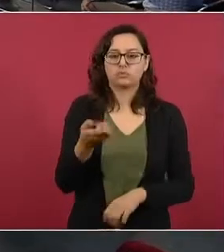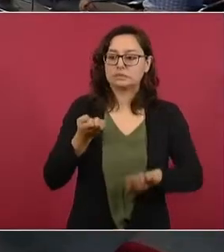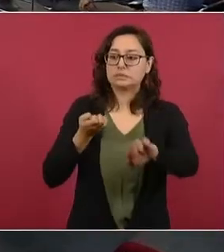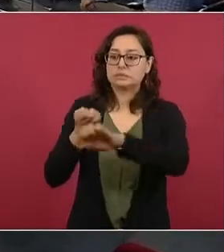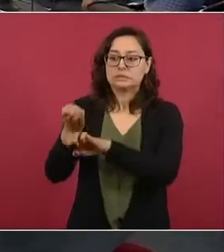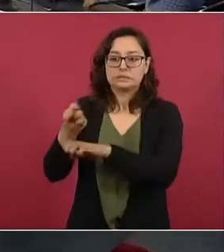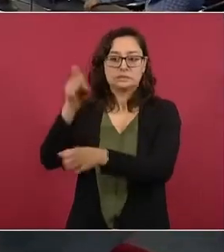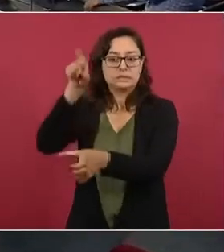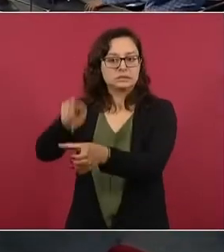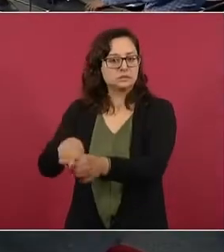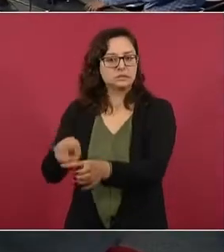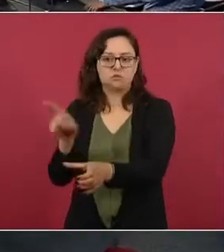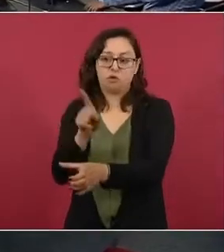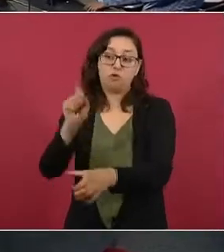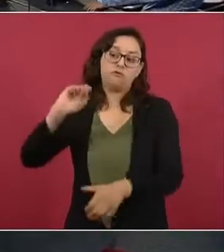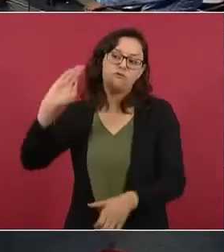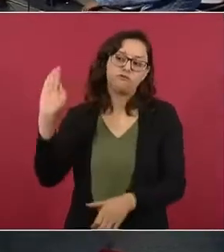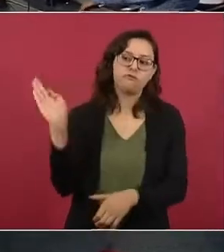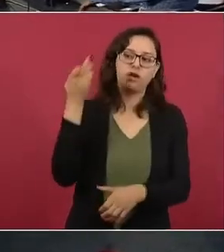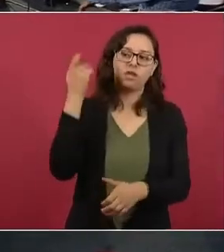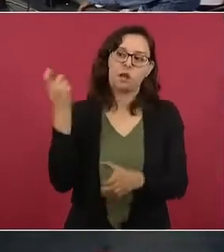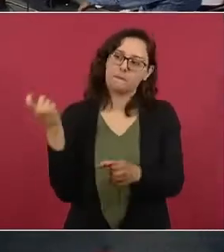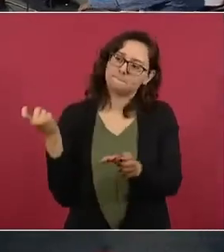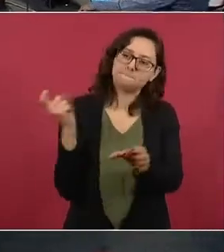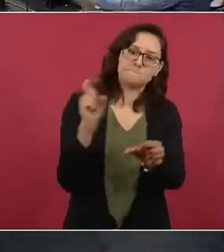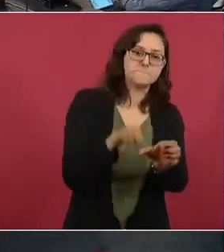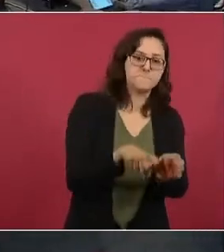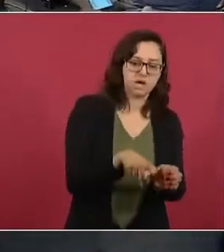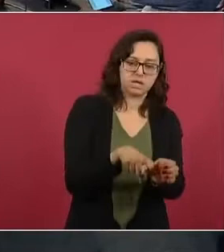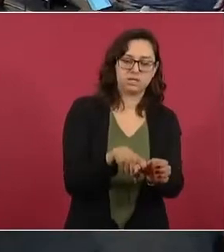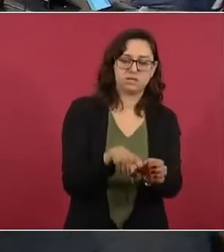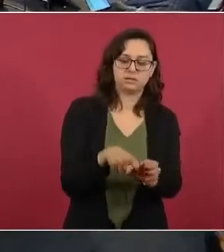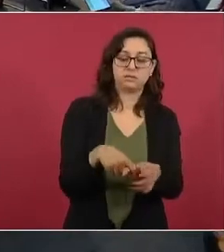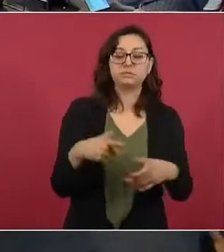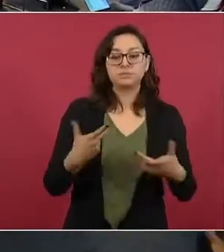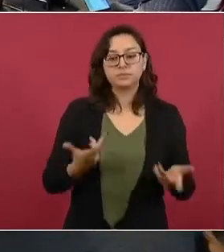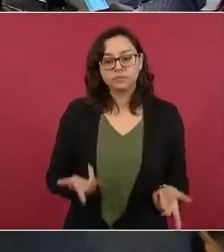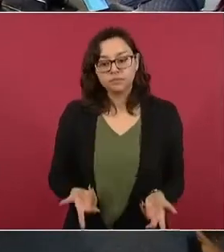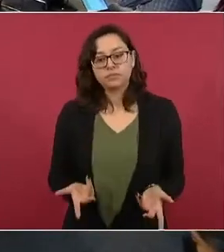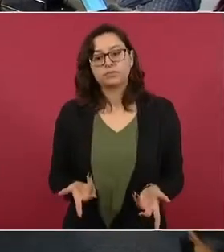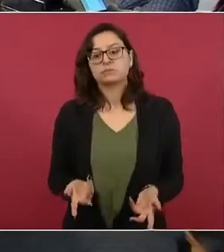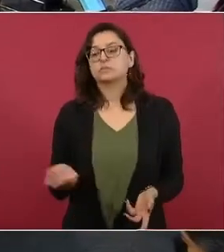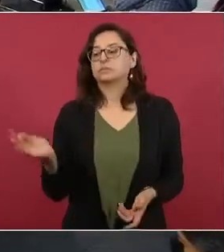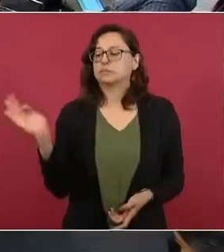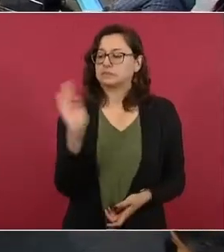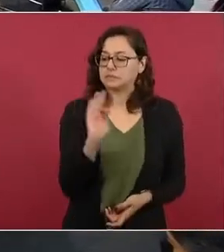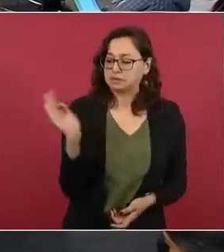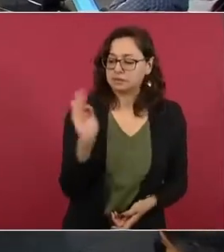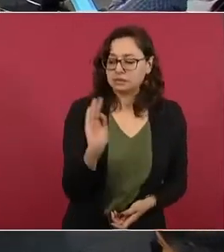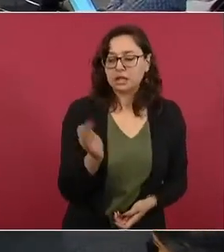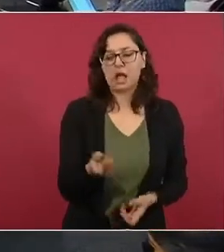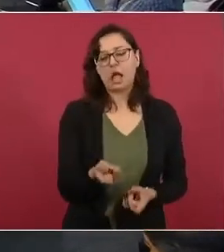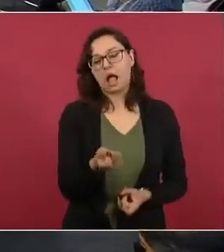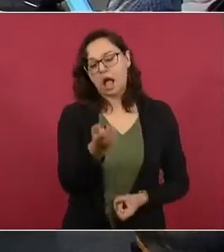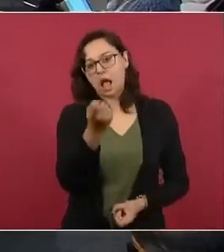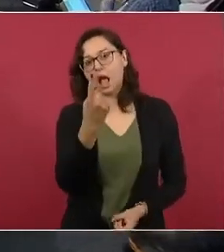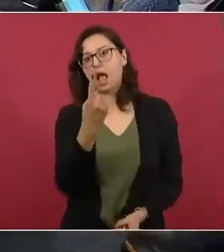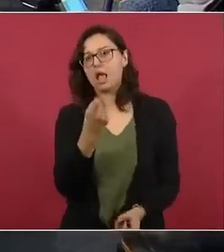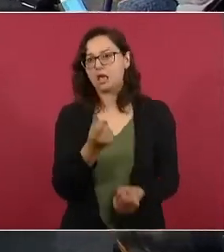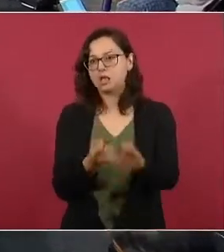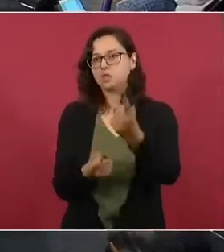Y ya en lo específico, para ver caso por caso, pues ya